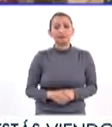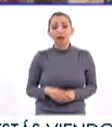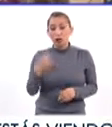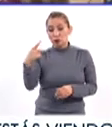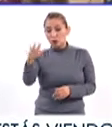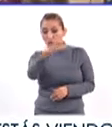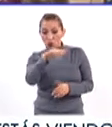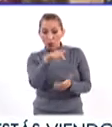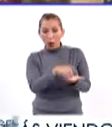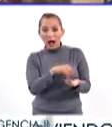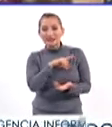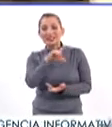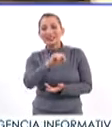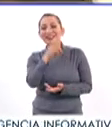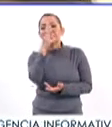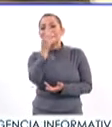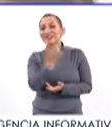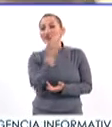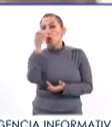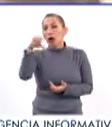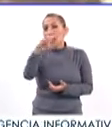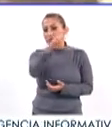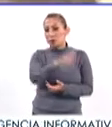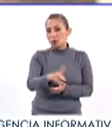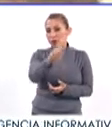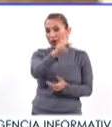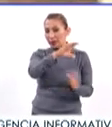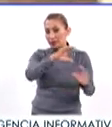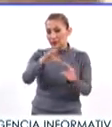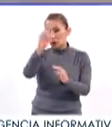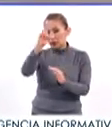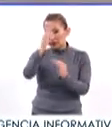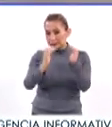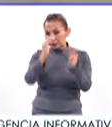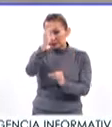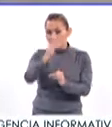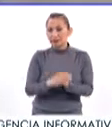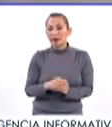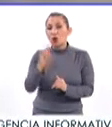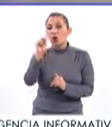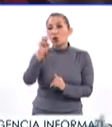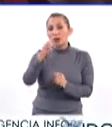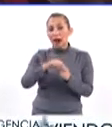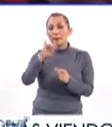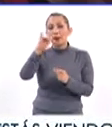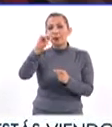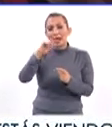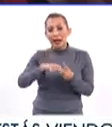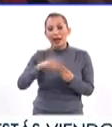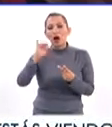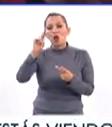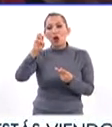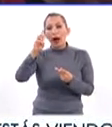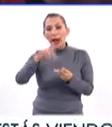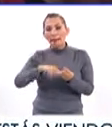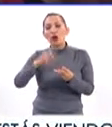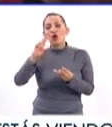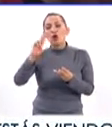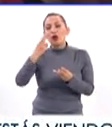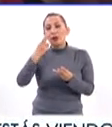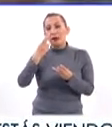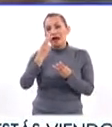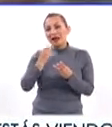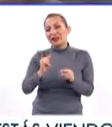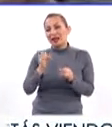su territorio se ubican 73 escuelas públicas de enseñanza. La UNAM, el Politécnico, la UAM y la